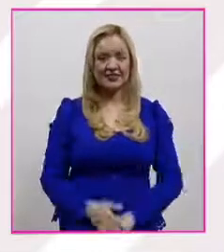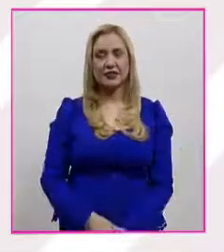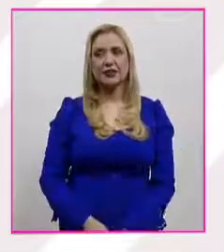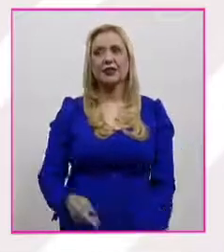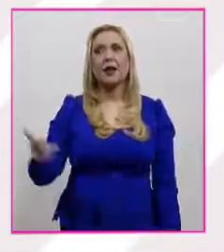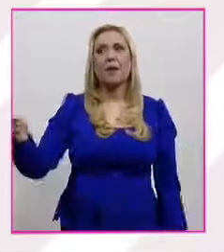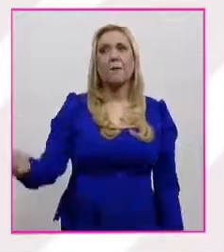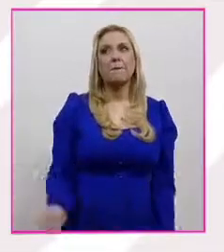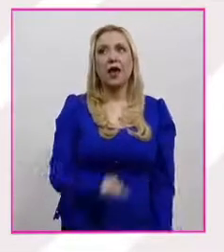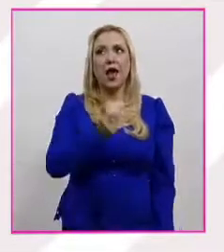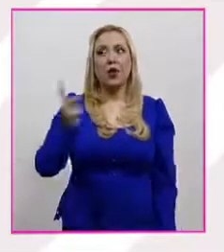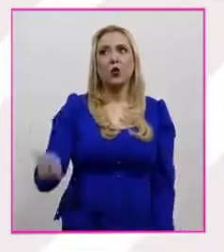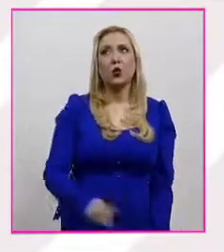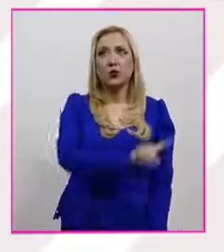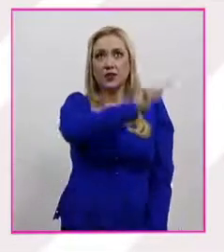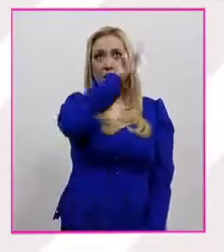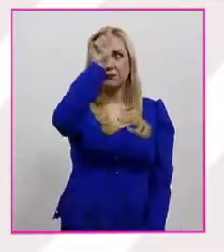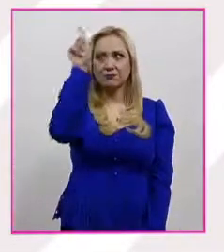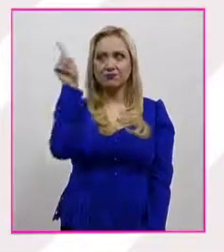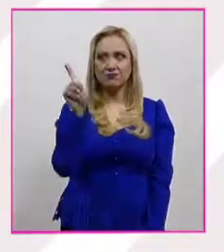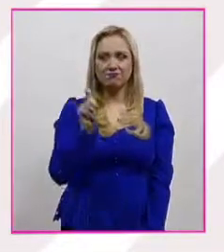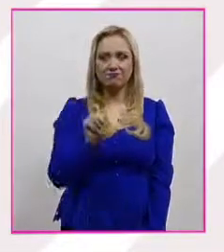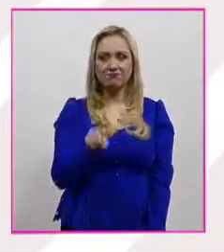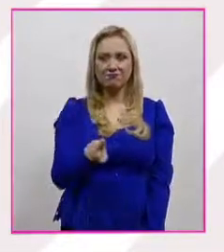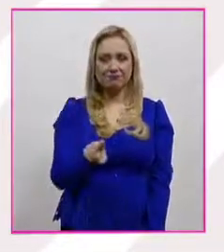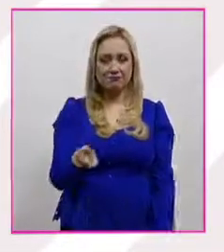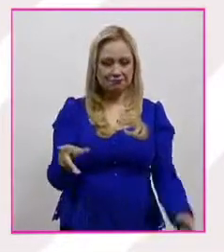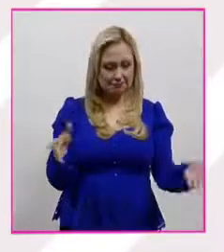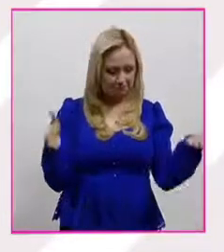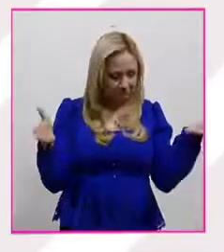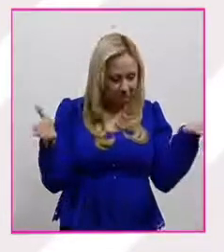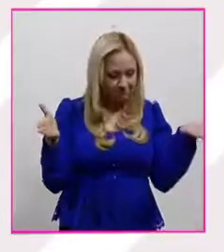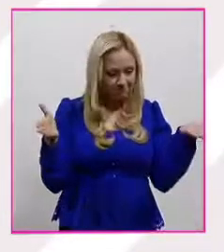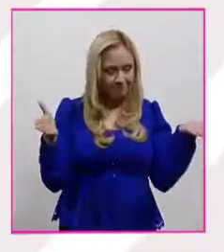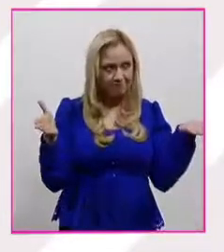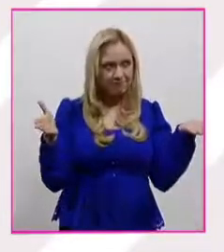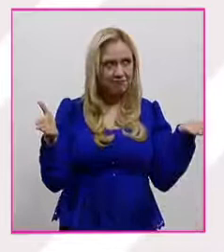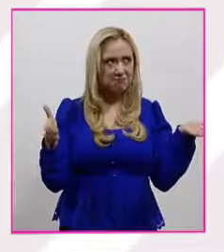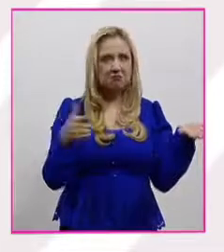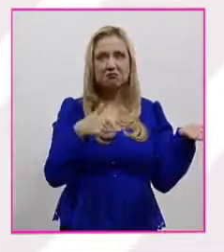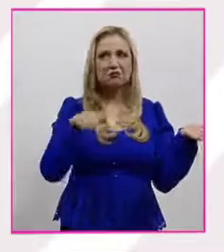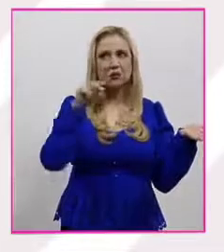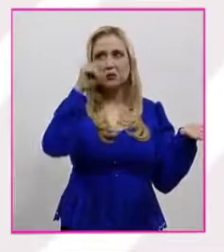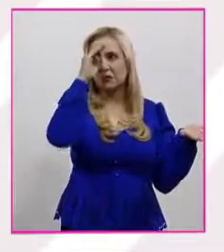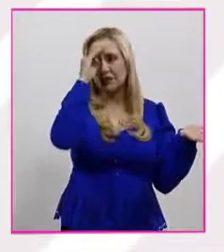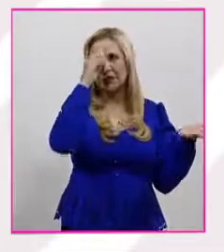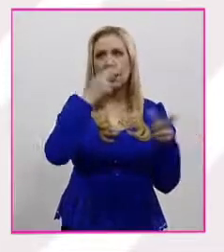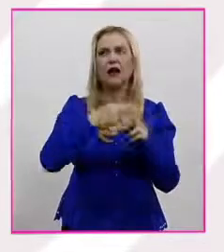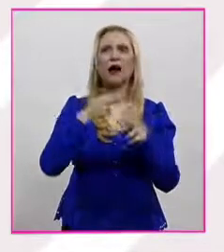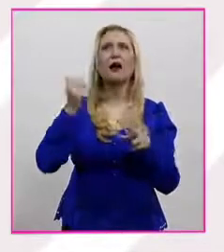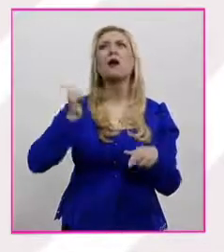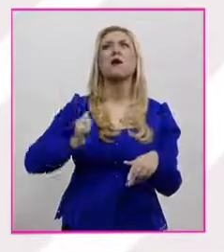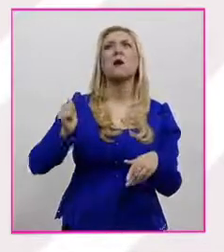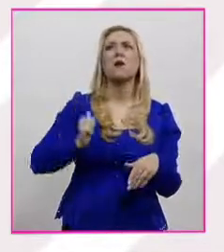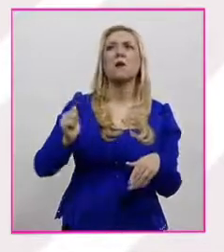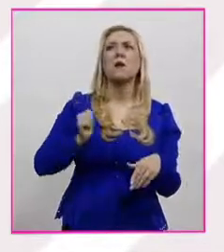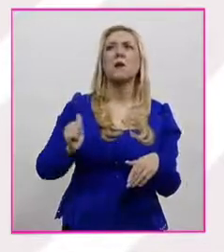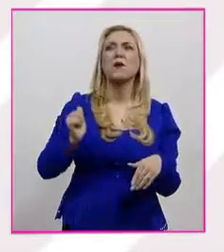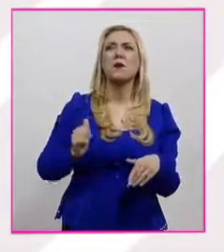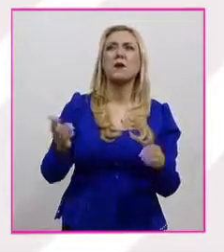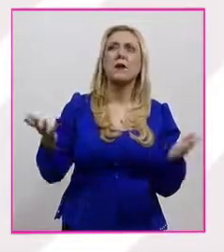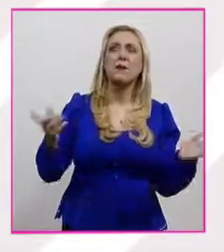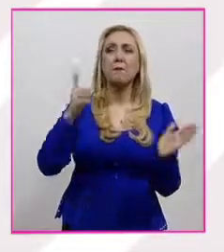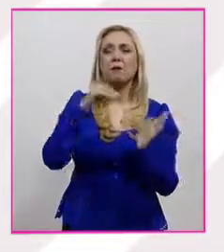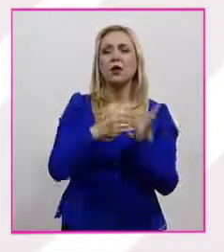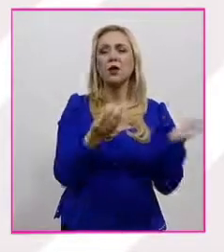haces. Justo algo que no sabíamos hasta mediados de la década pasada era el papel que tenía el tono